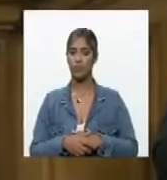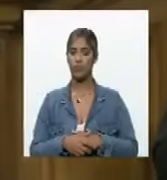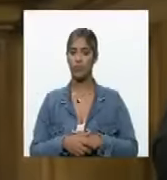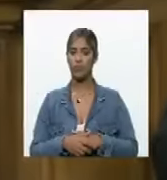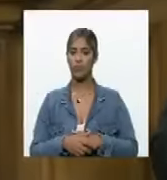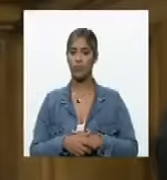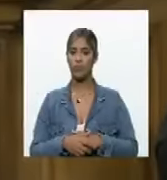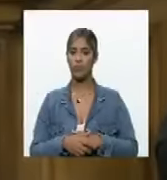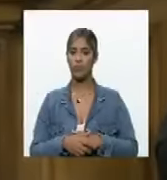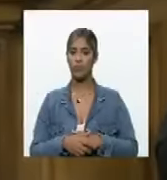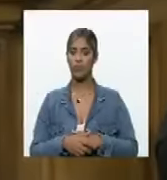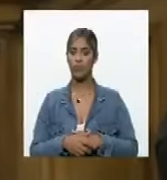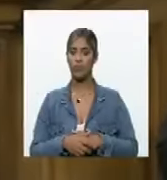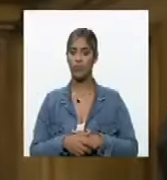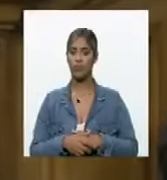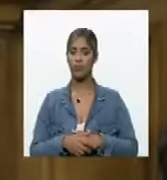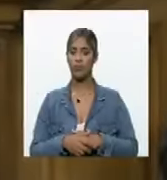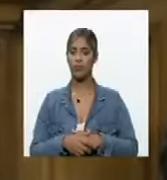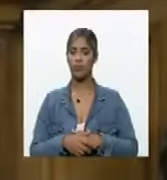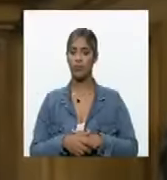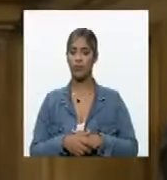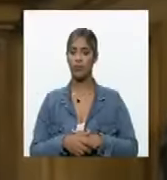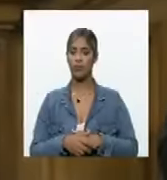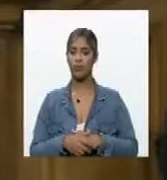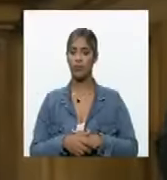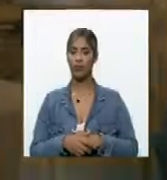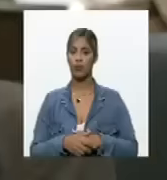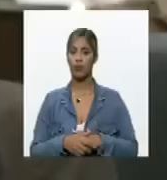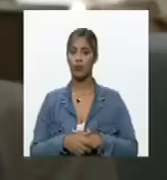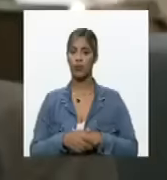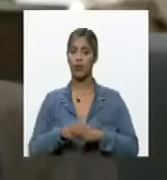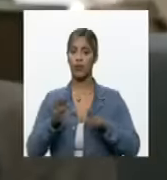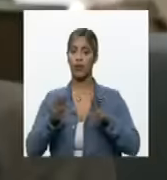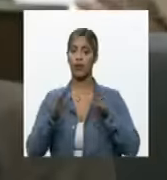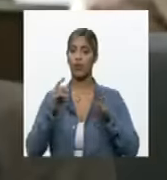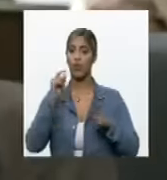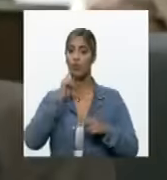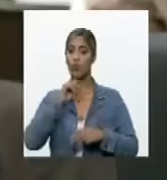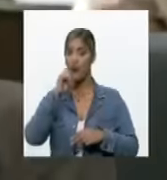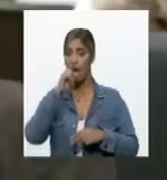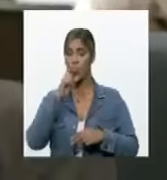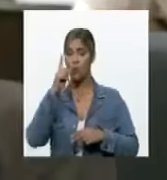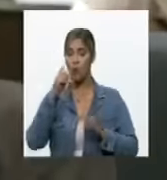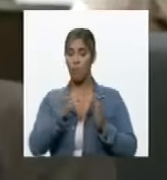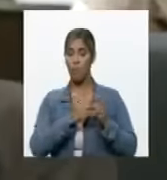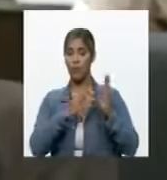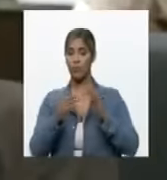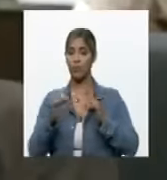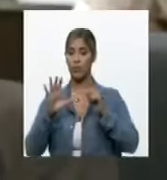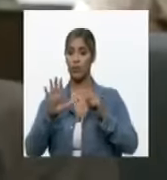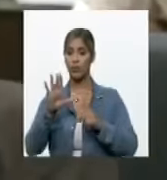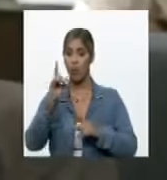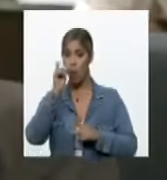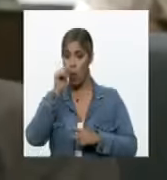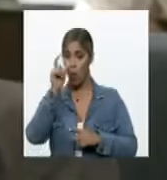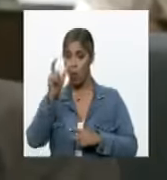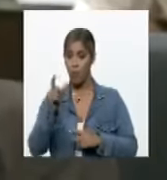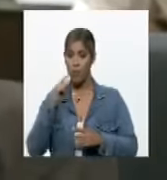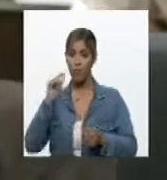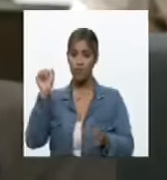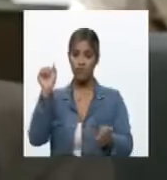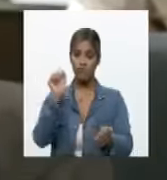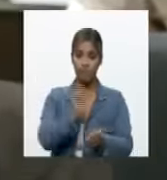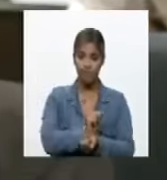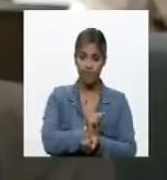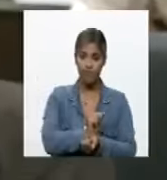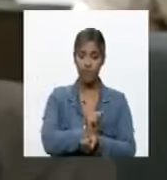Tercer párrafo, primer vicepresidente. Que el 18 de octubre de 1965, Alberto Lovera fue interceptado por funcionarios